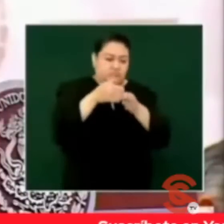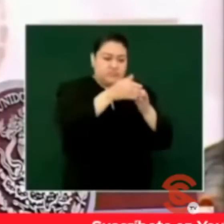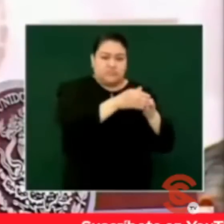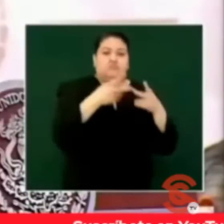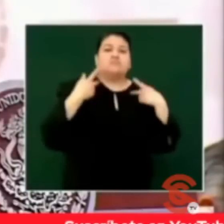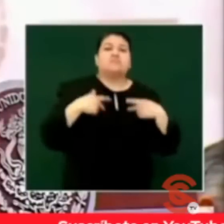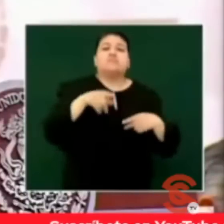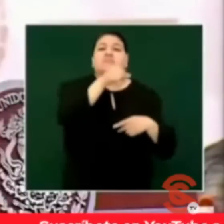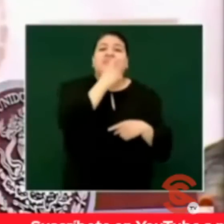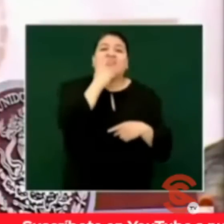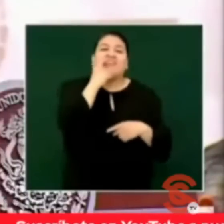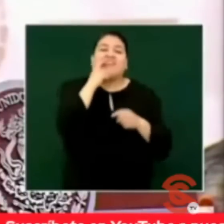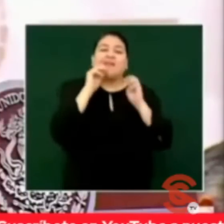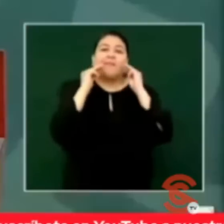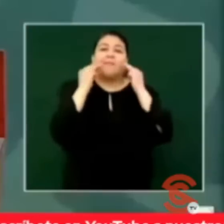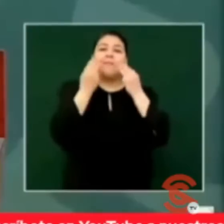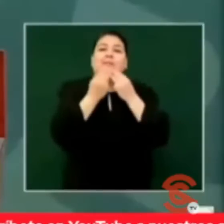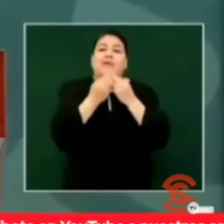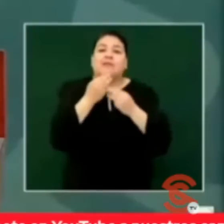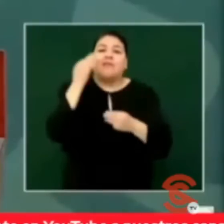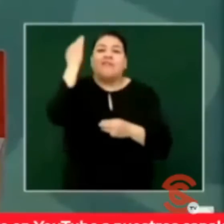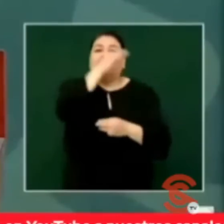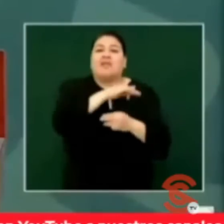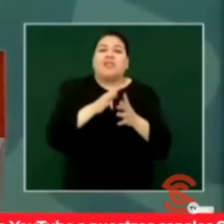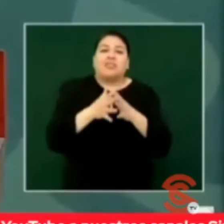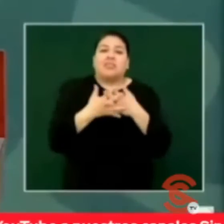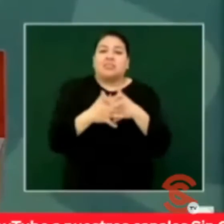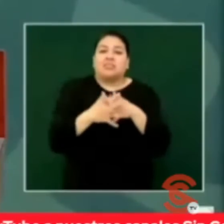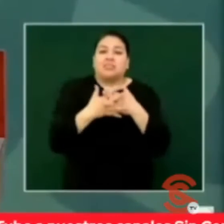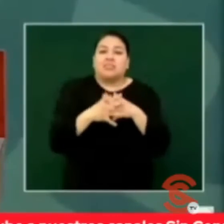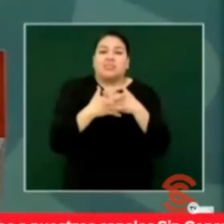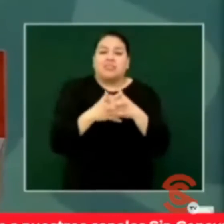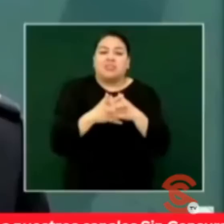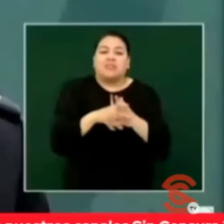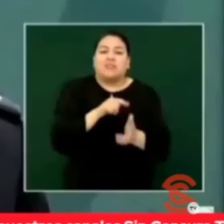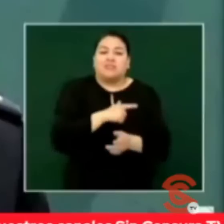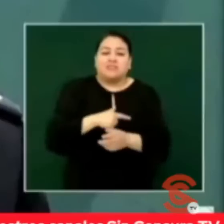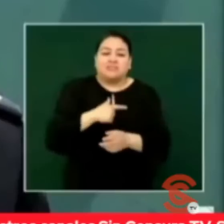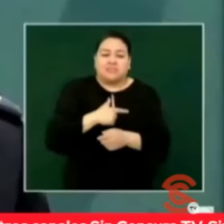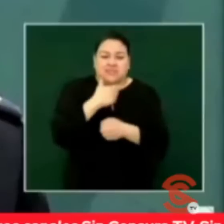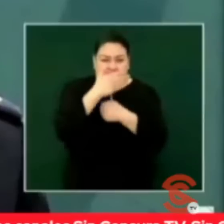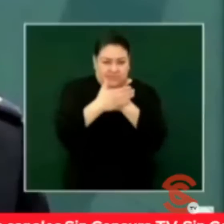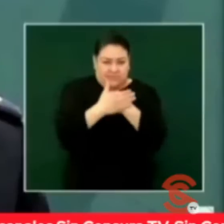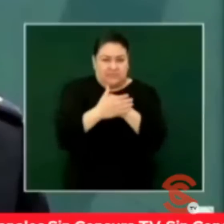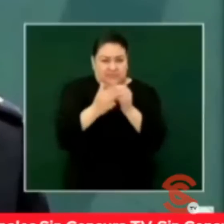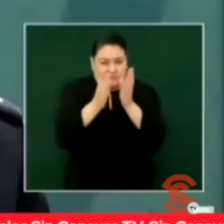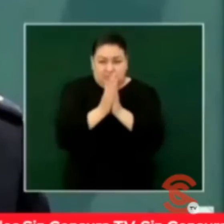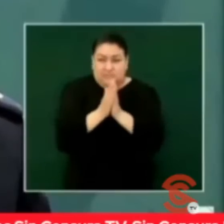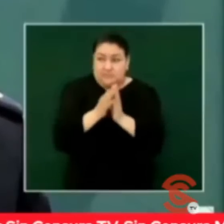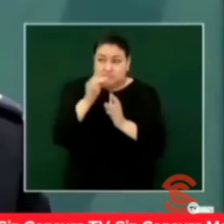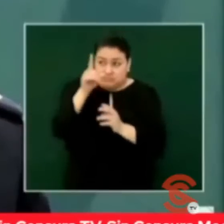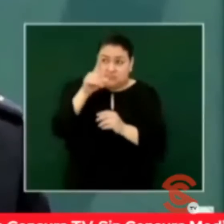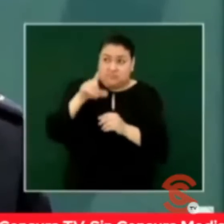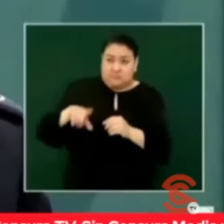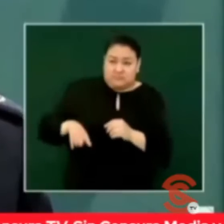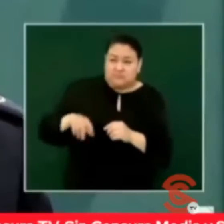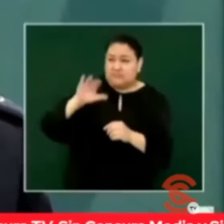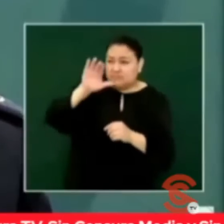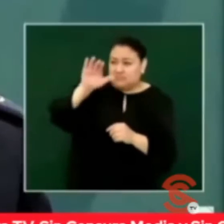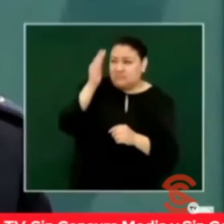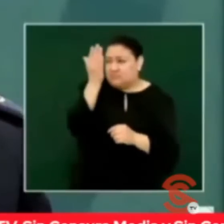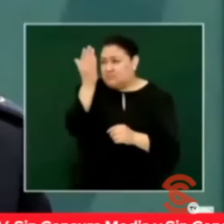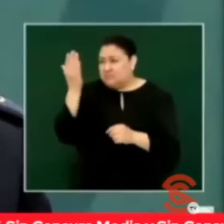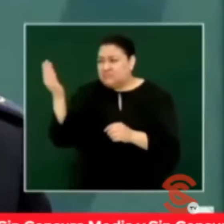de enmascarar de dónde o por dónde vienen los contenedores. Les vamos a pedir a esos gobiernos que nos